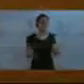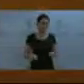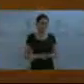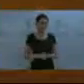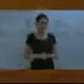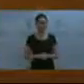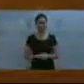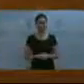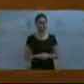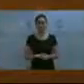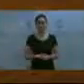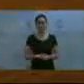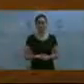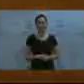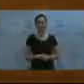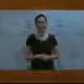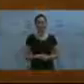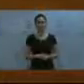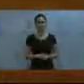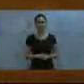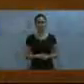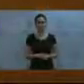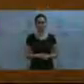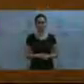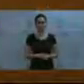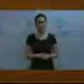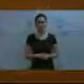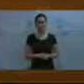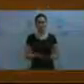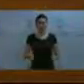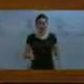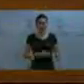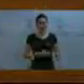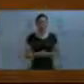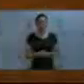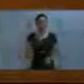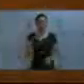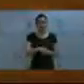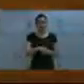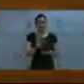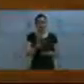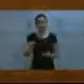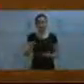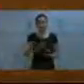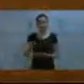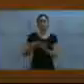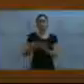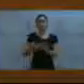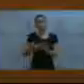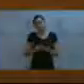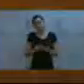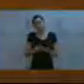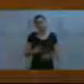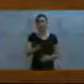que es muy difícil decir y votar que no a un estudio. Entendemos la postura del resto de los grupos